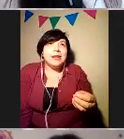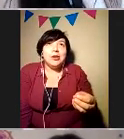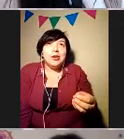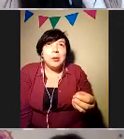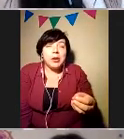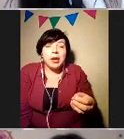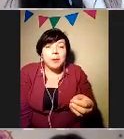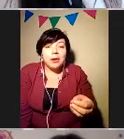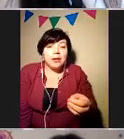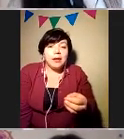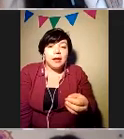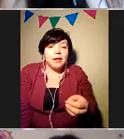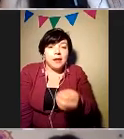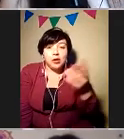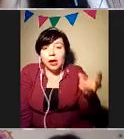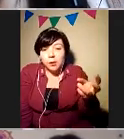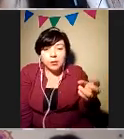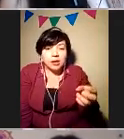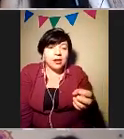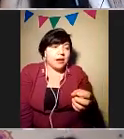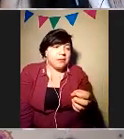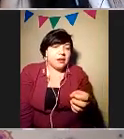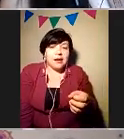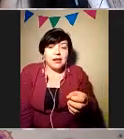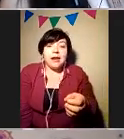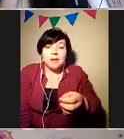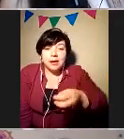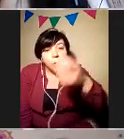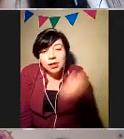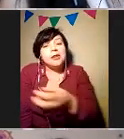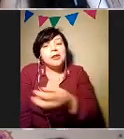Entonces, que es como el estereotipo, por ejemplo, del otaku, que en verdad ya